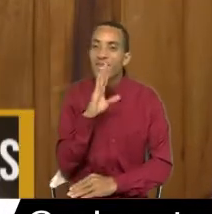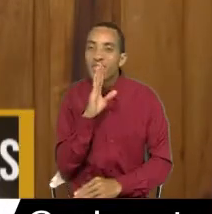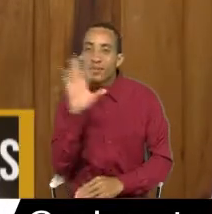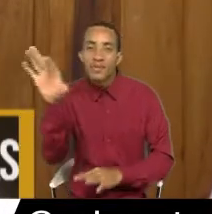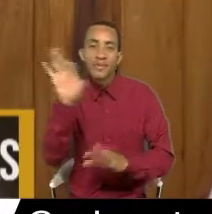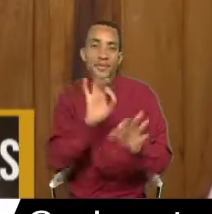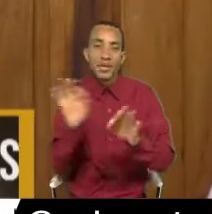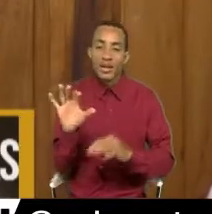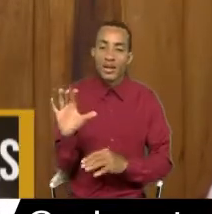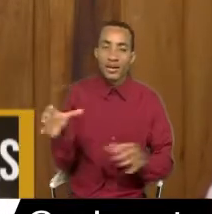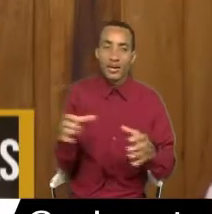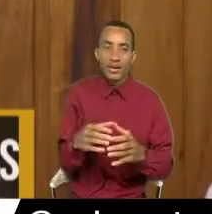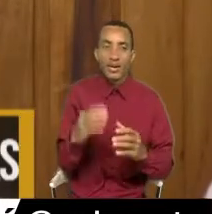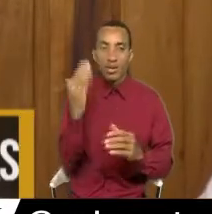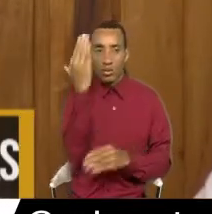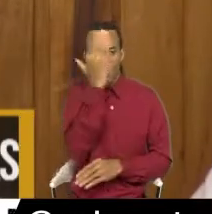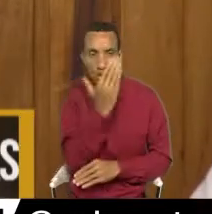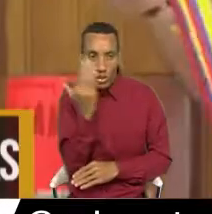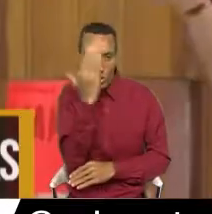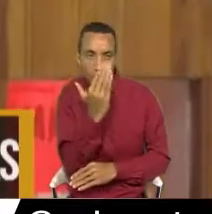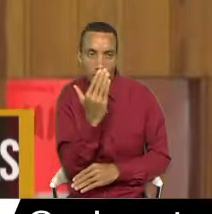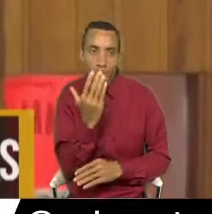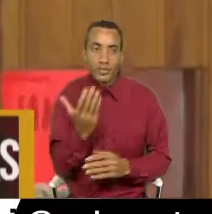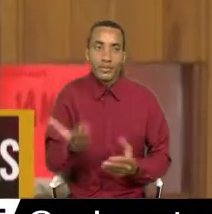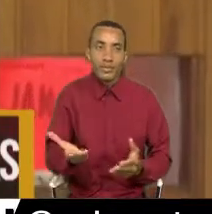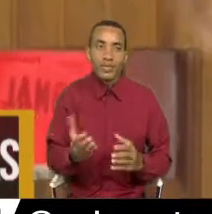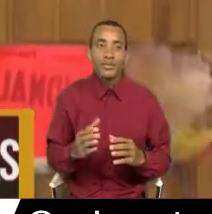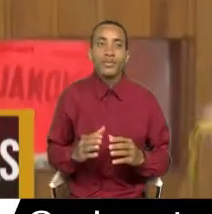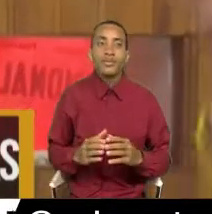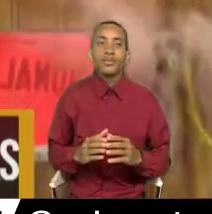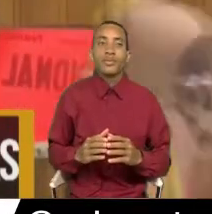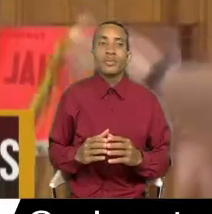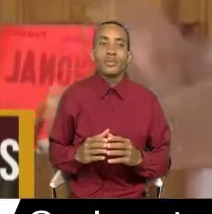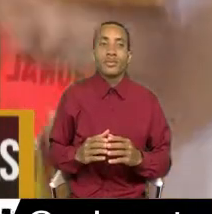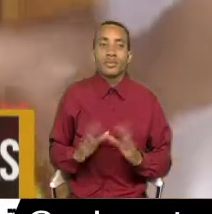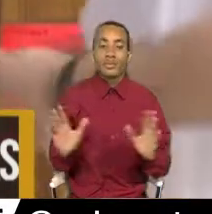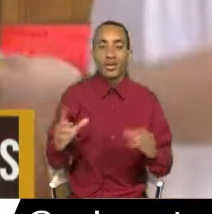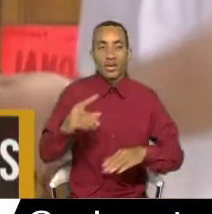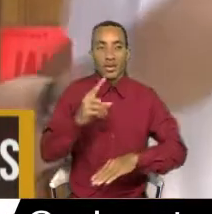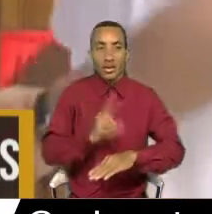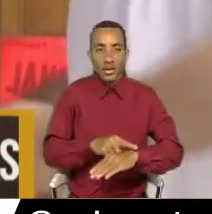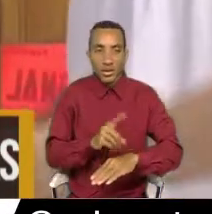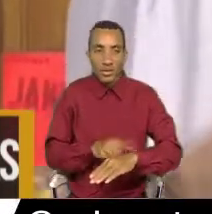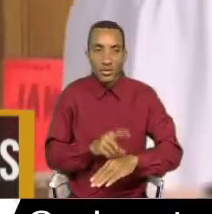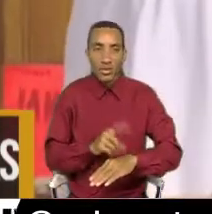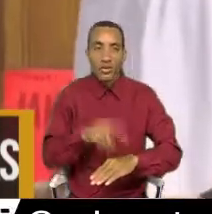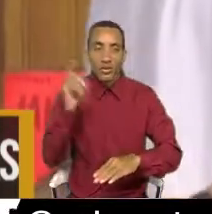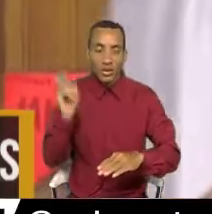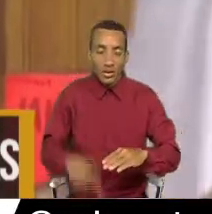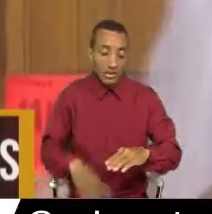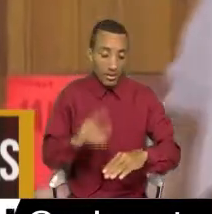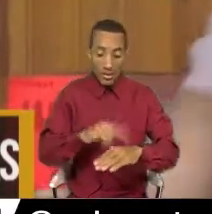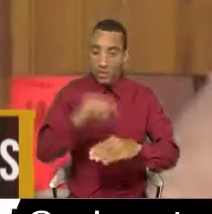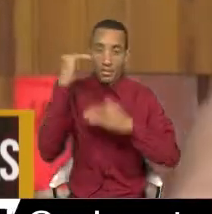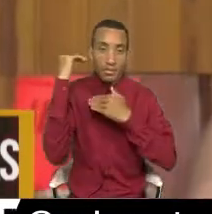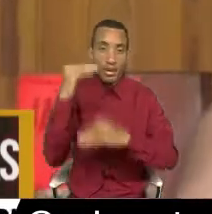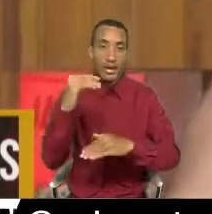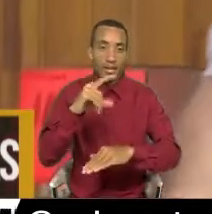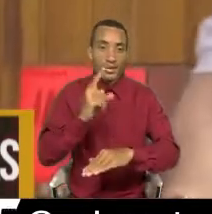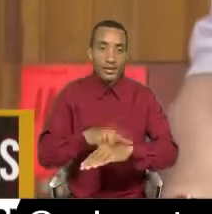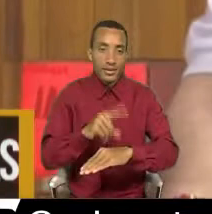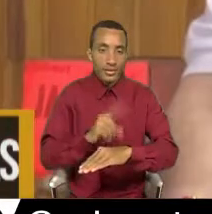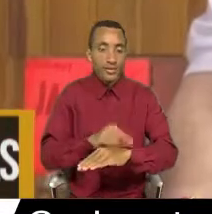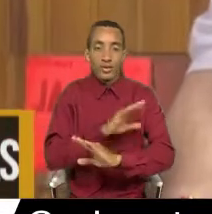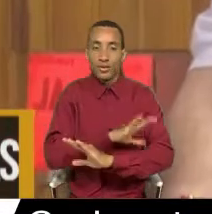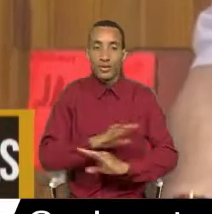dan pruebas, nos ponen pruebas y un tiempo que tenemos que cumplir al tiempo que es